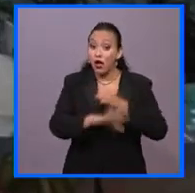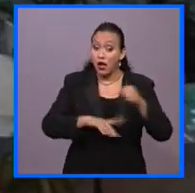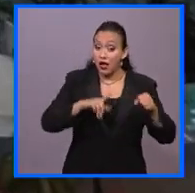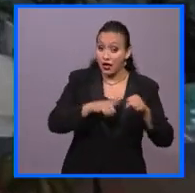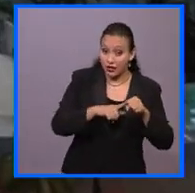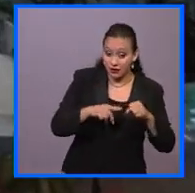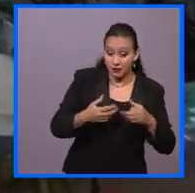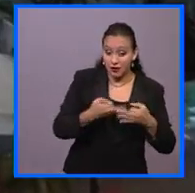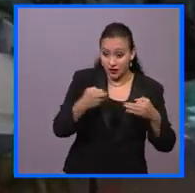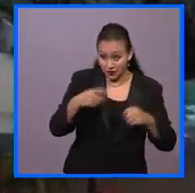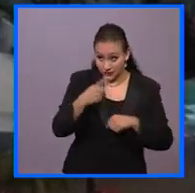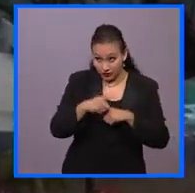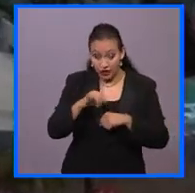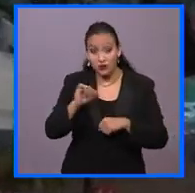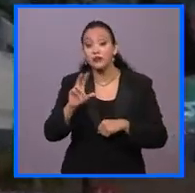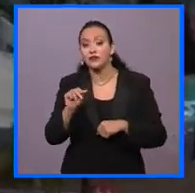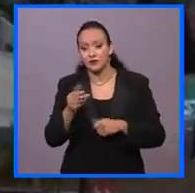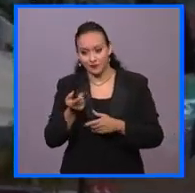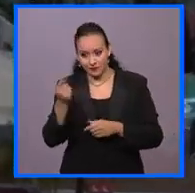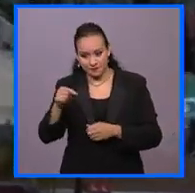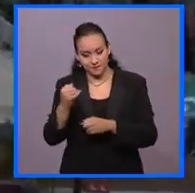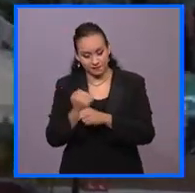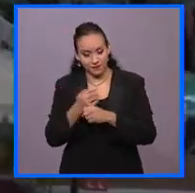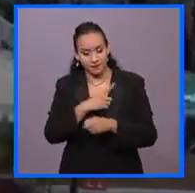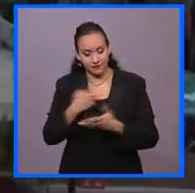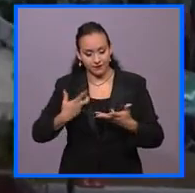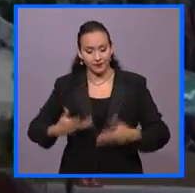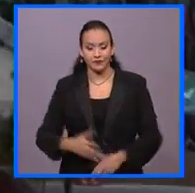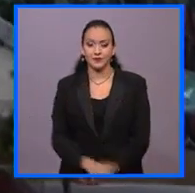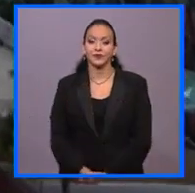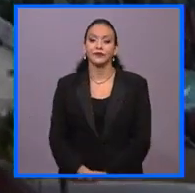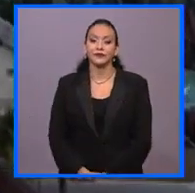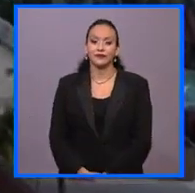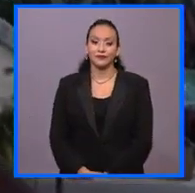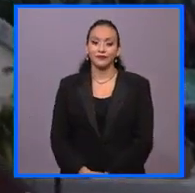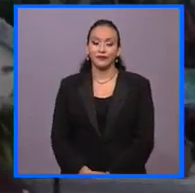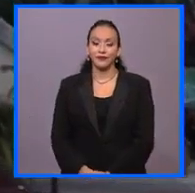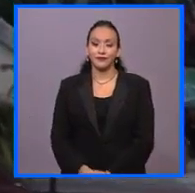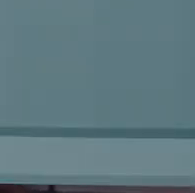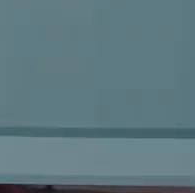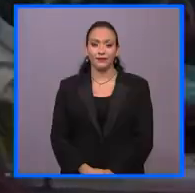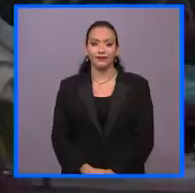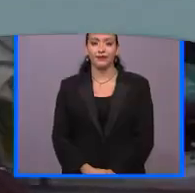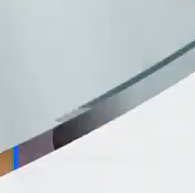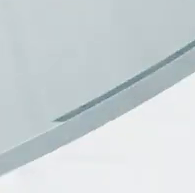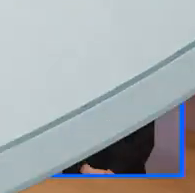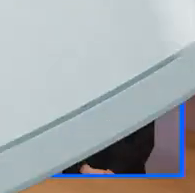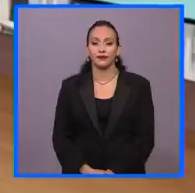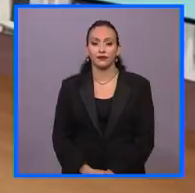su entorno. Para el canal del Poder Judicial de la Federación, Jesús Daza.